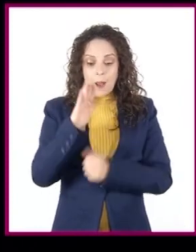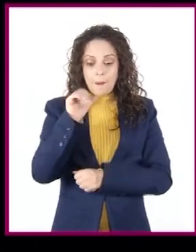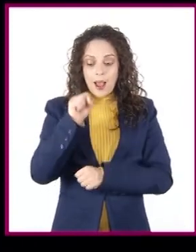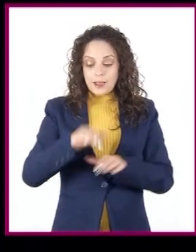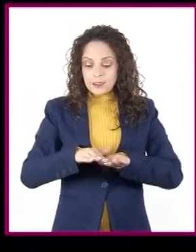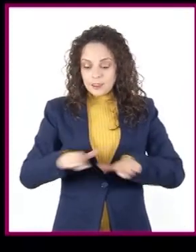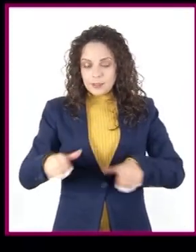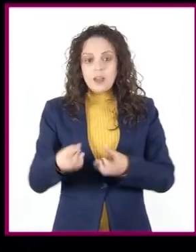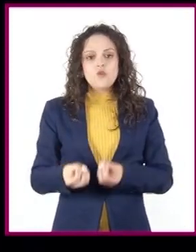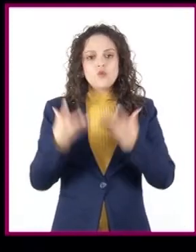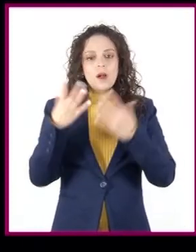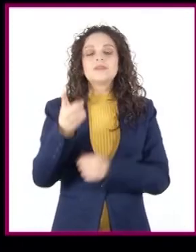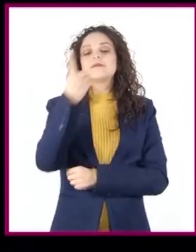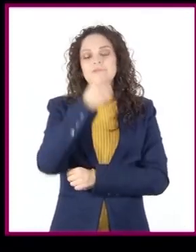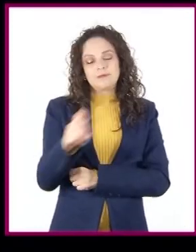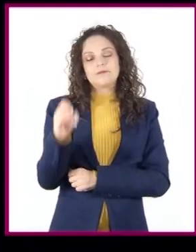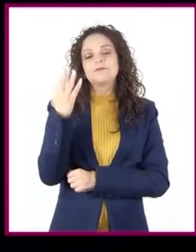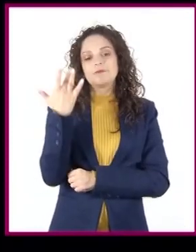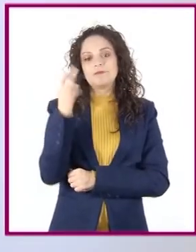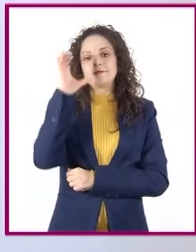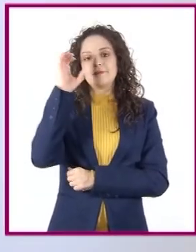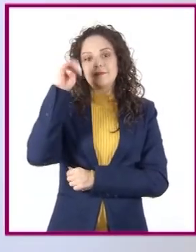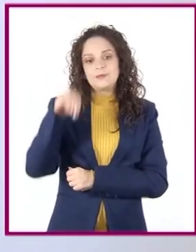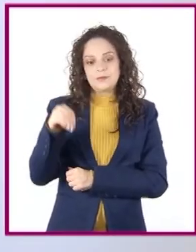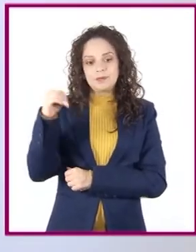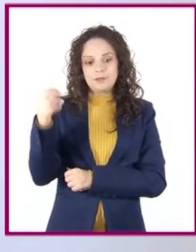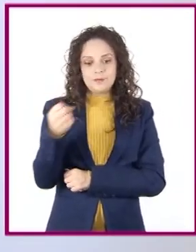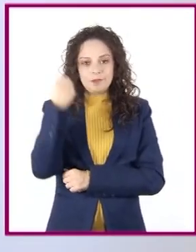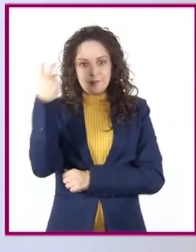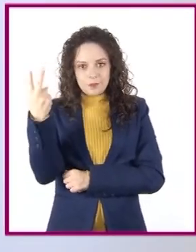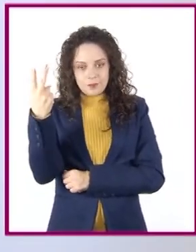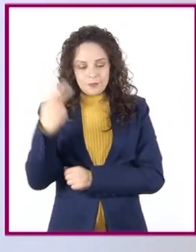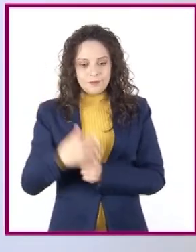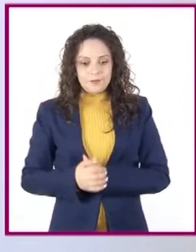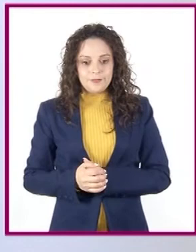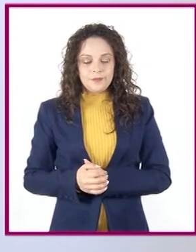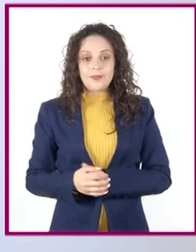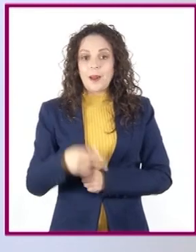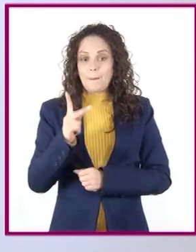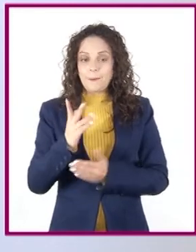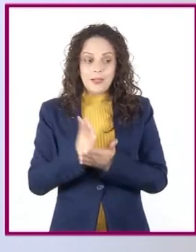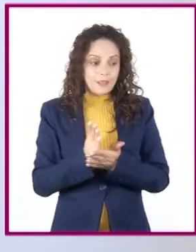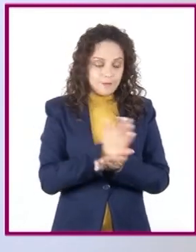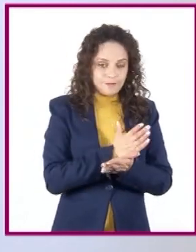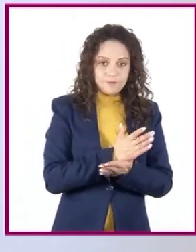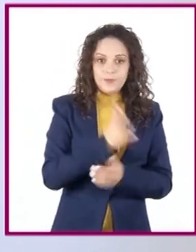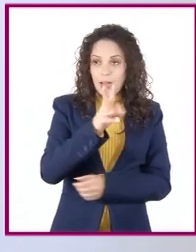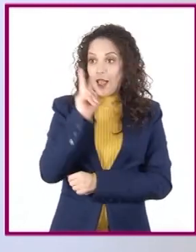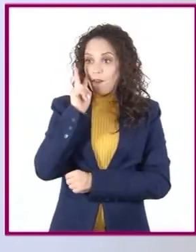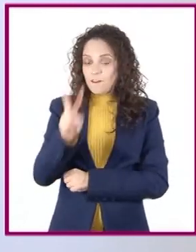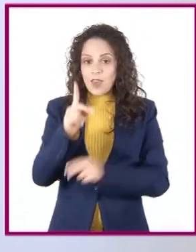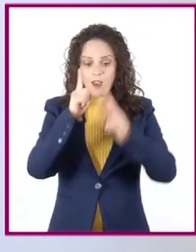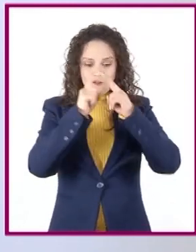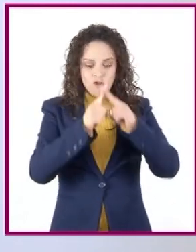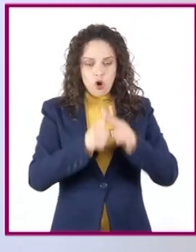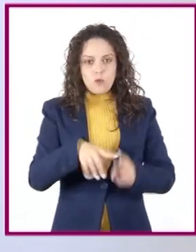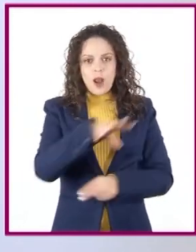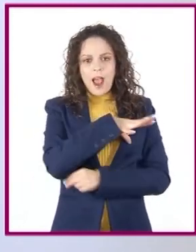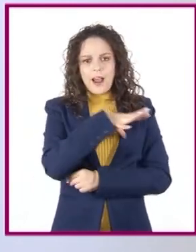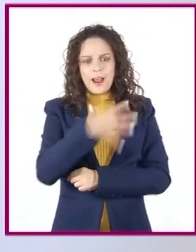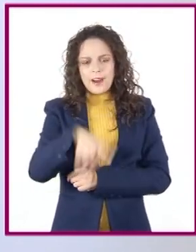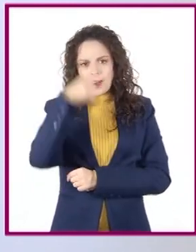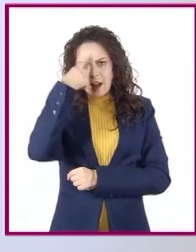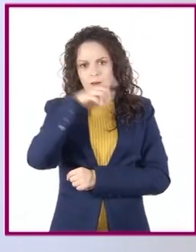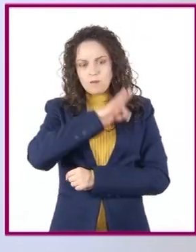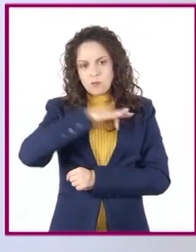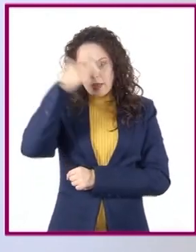de 150 centímetros cuadrados. Por otro lado, como ya vimos, la fórmula general para calcular el volumen